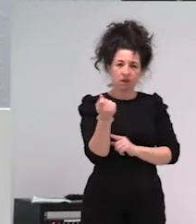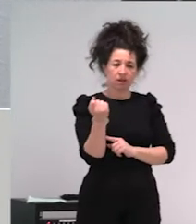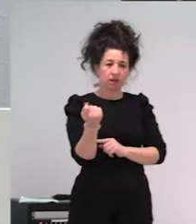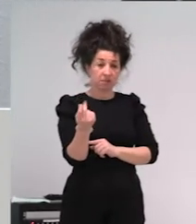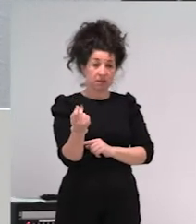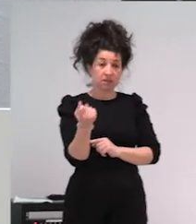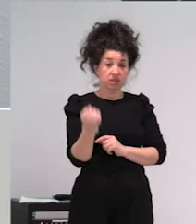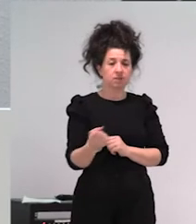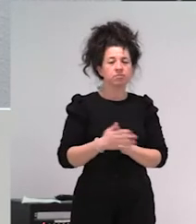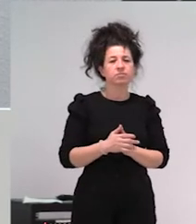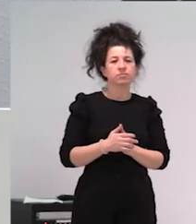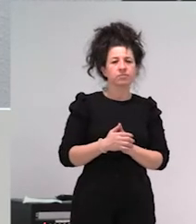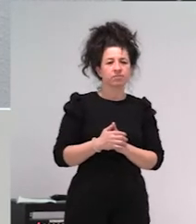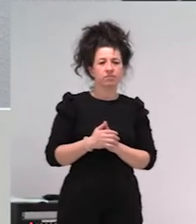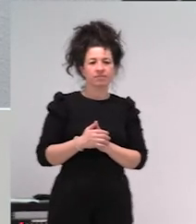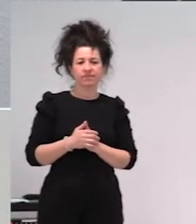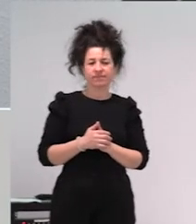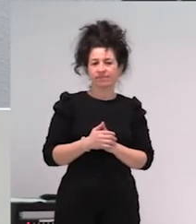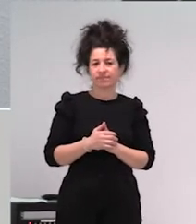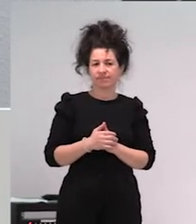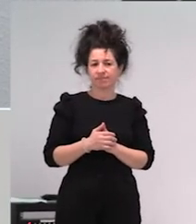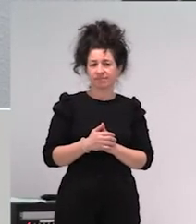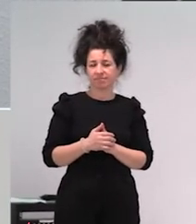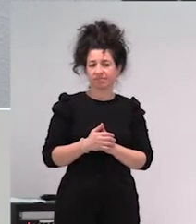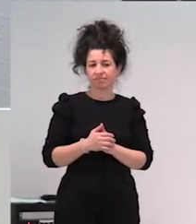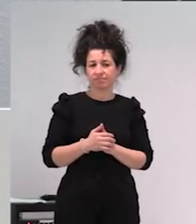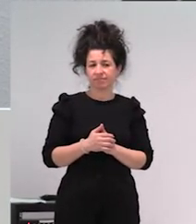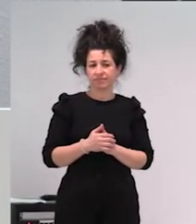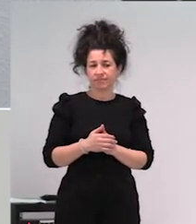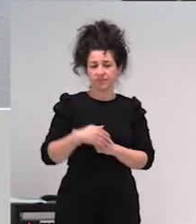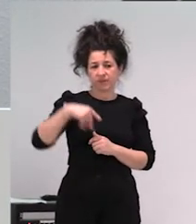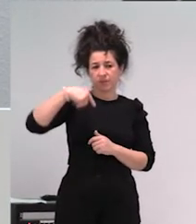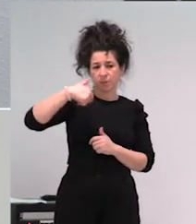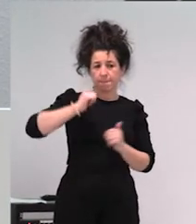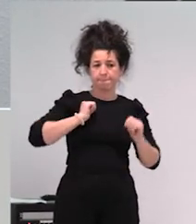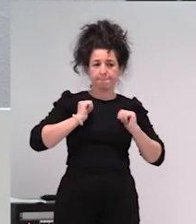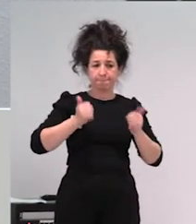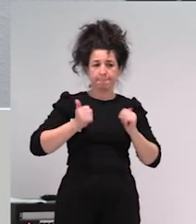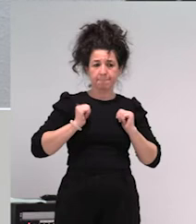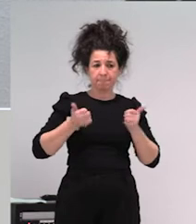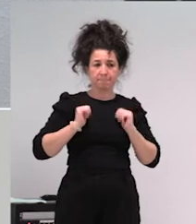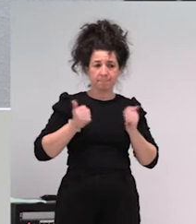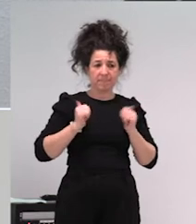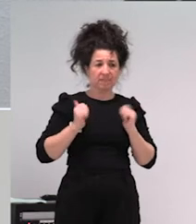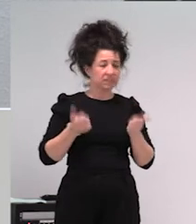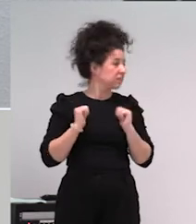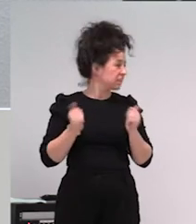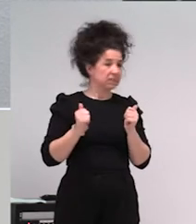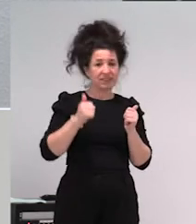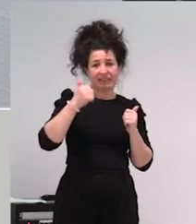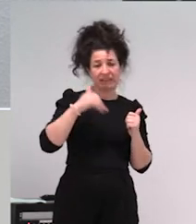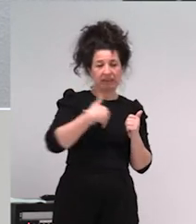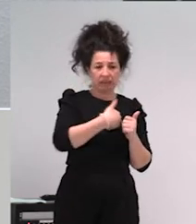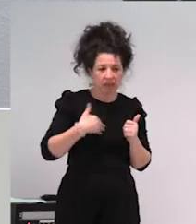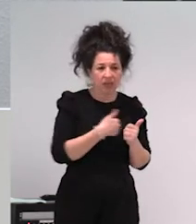Políticas y especializada en Teoría y Cultura Feminista en el Máster de Mujeres, Género y Ciudadanía. Perdón que tenga que decir esto, pero es que son un montón de cosas. Y bueno, ha